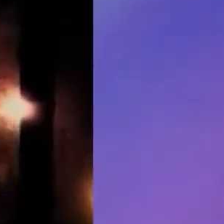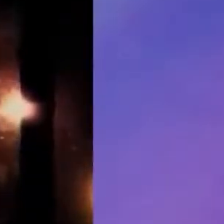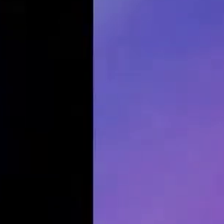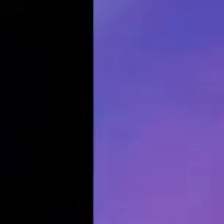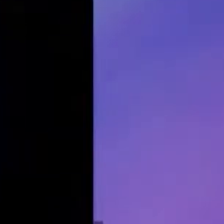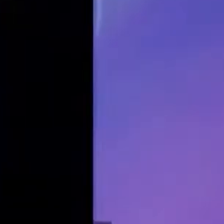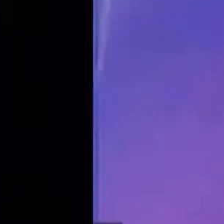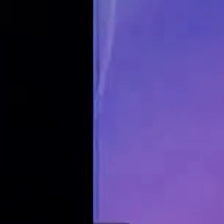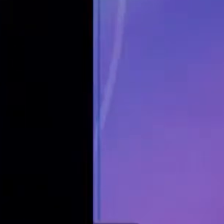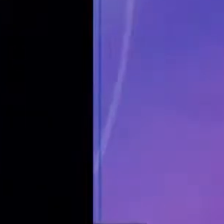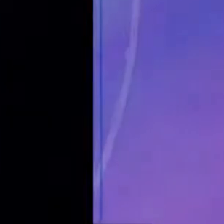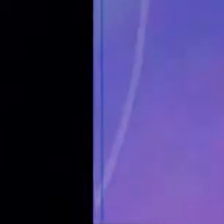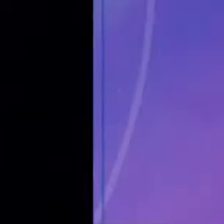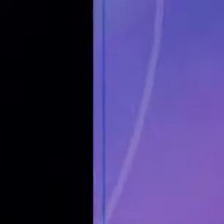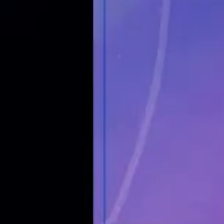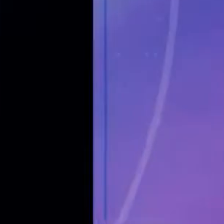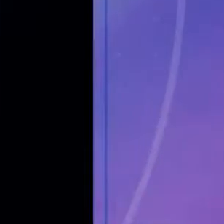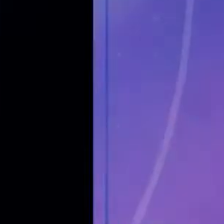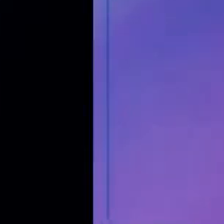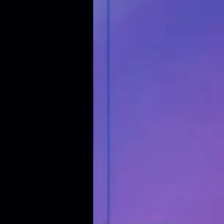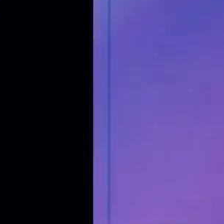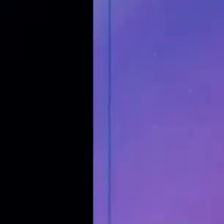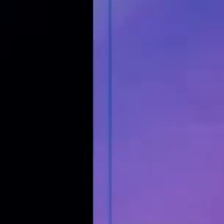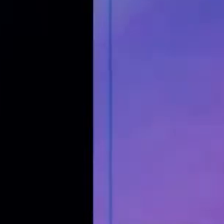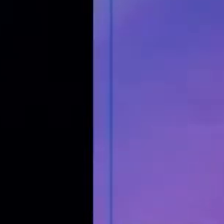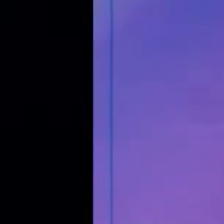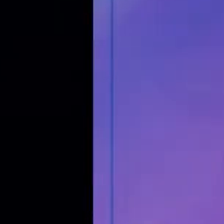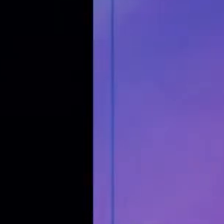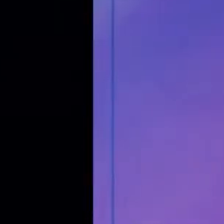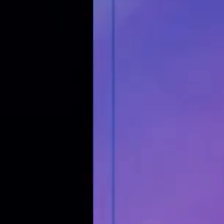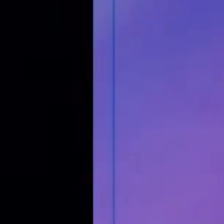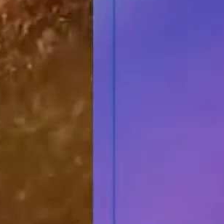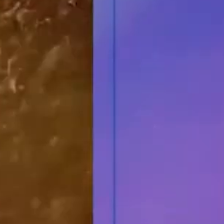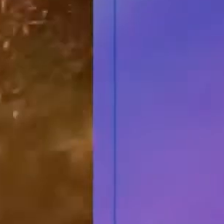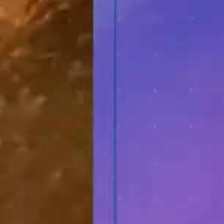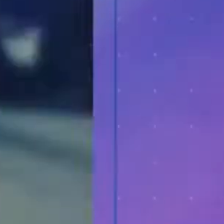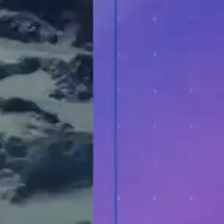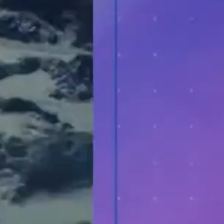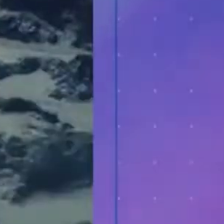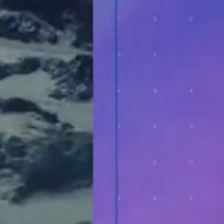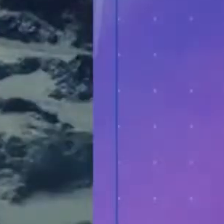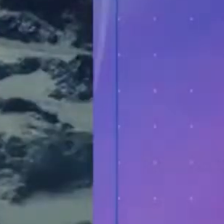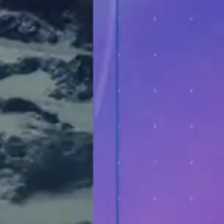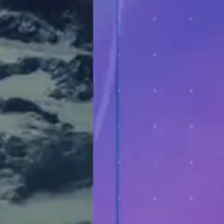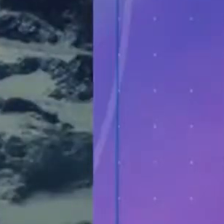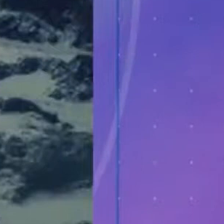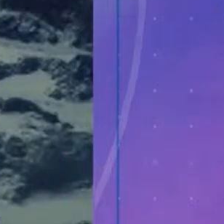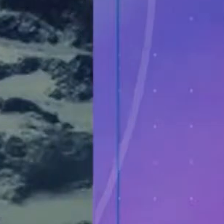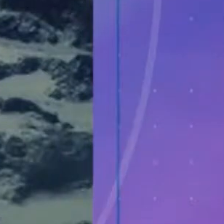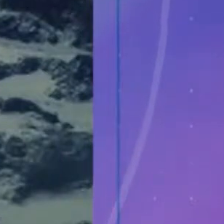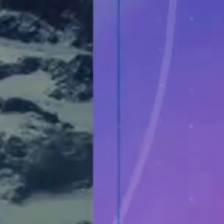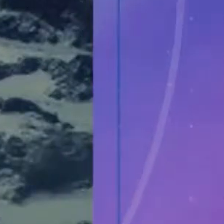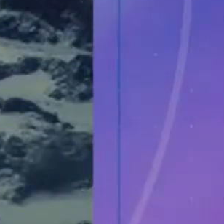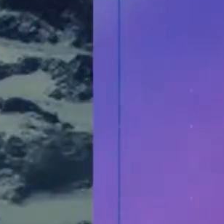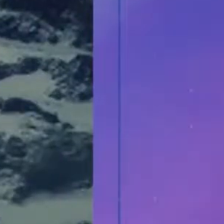silencio. La noche oscura, quiere vestirla de negro. Mas, cuando